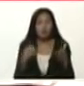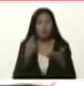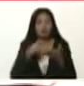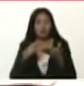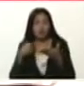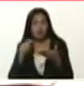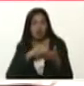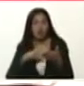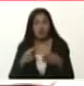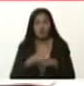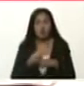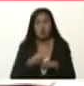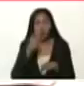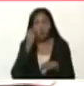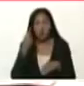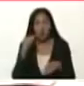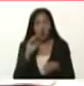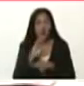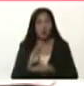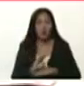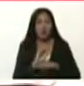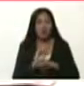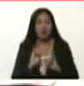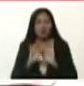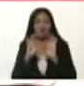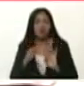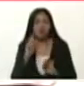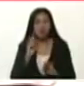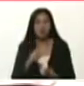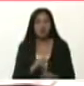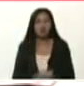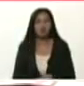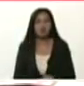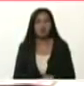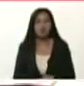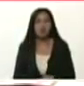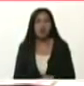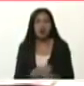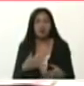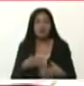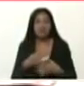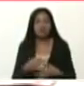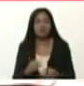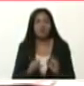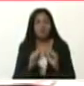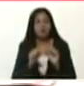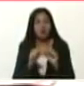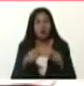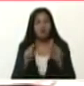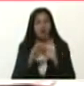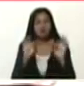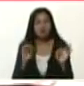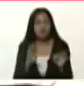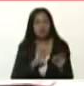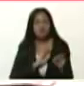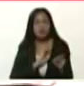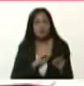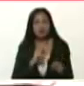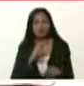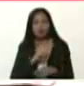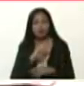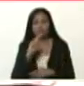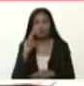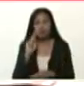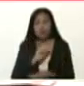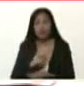las gobernaciones y protectorados, falta aquí, con la intención de avanzar en mecanismos de autogestión regional